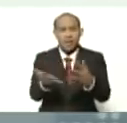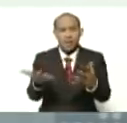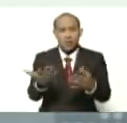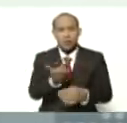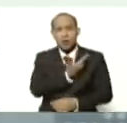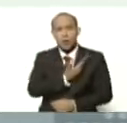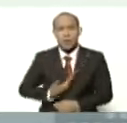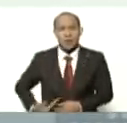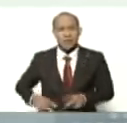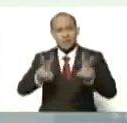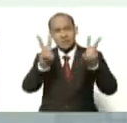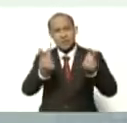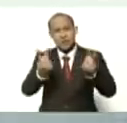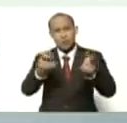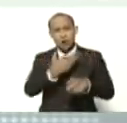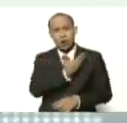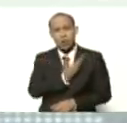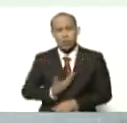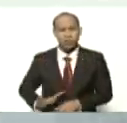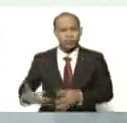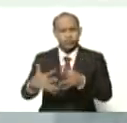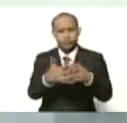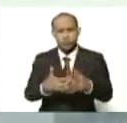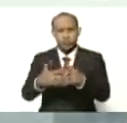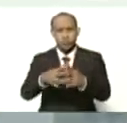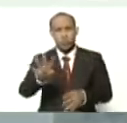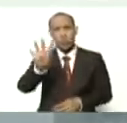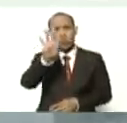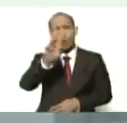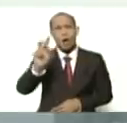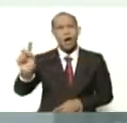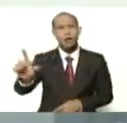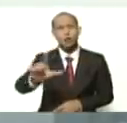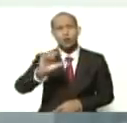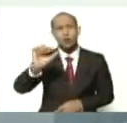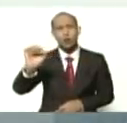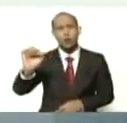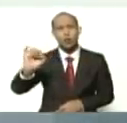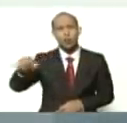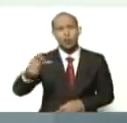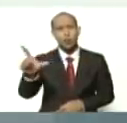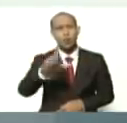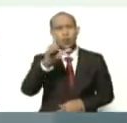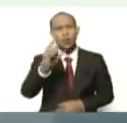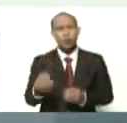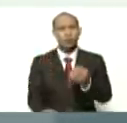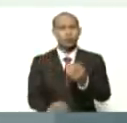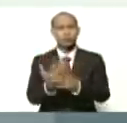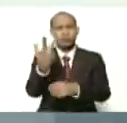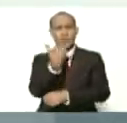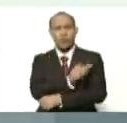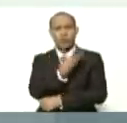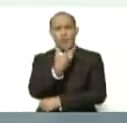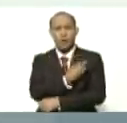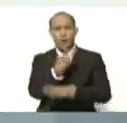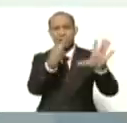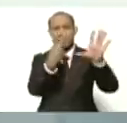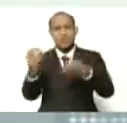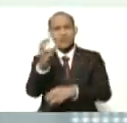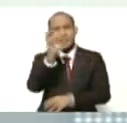yo he baile ha dicho que el 4 de julio ya tendrá vacunado a más del 70% de